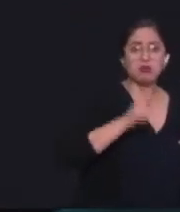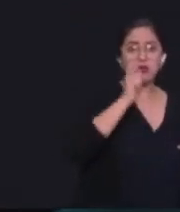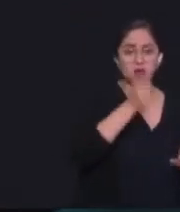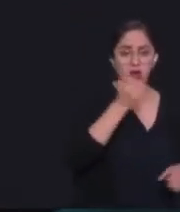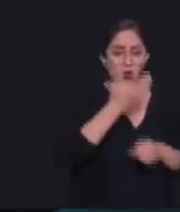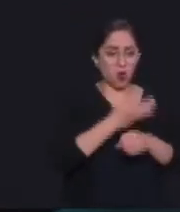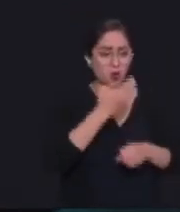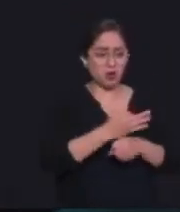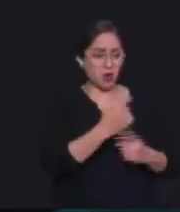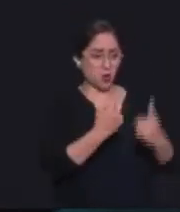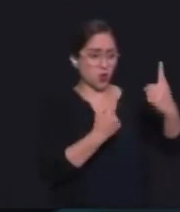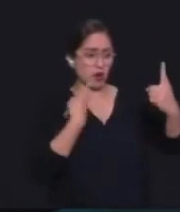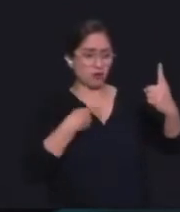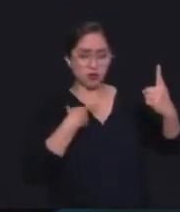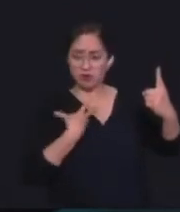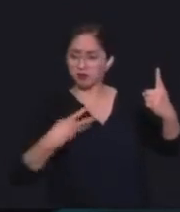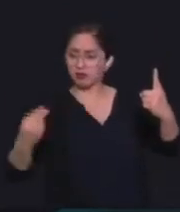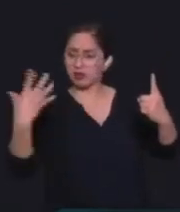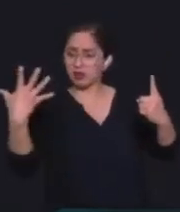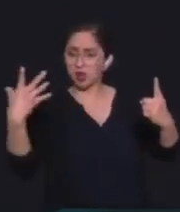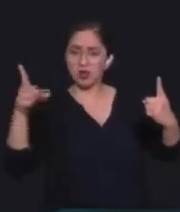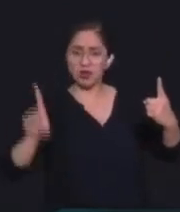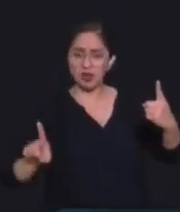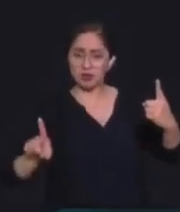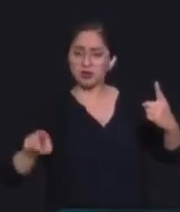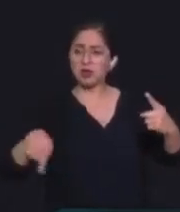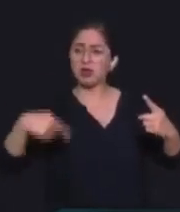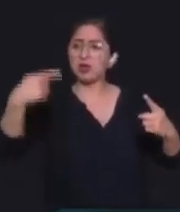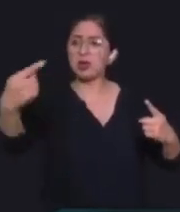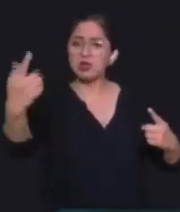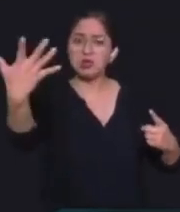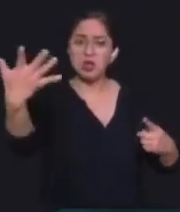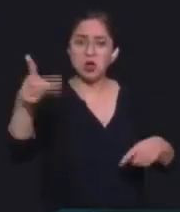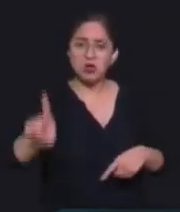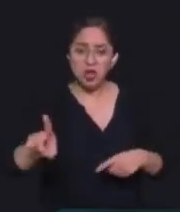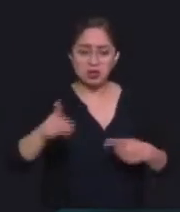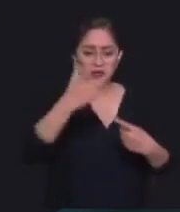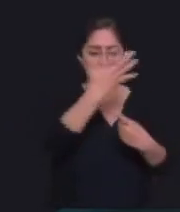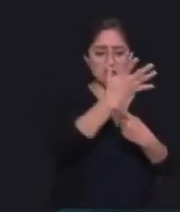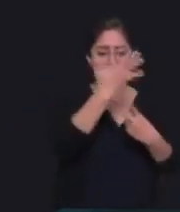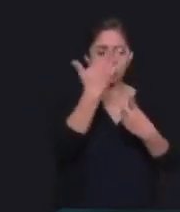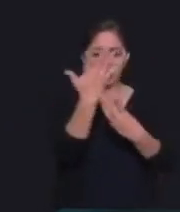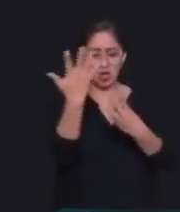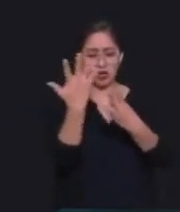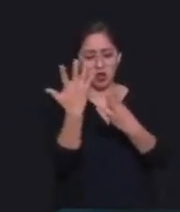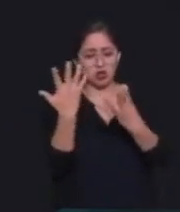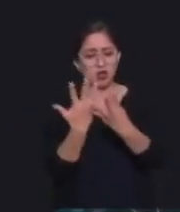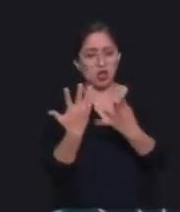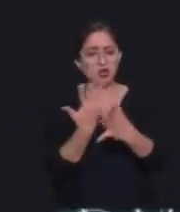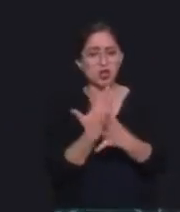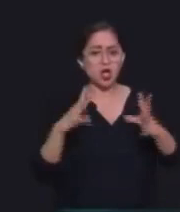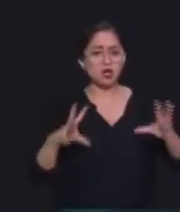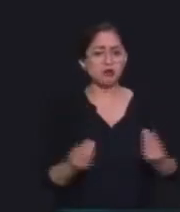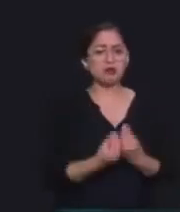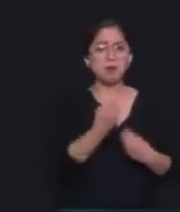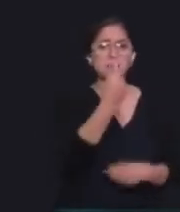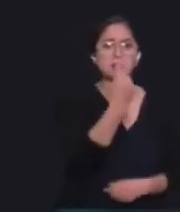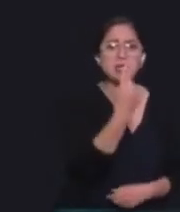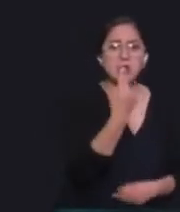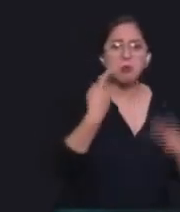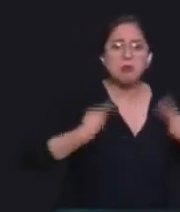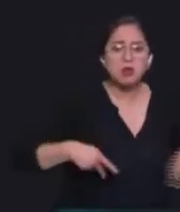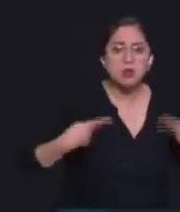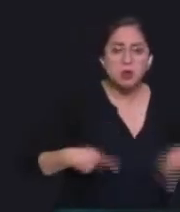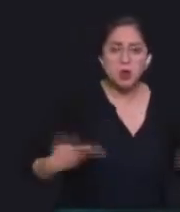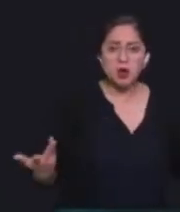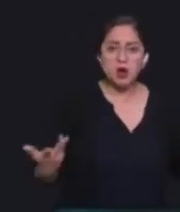5 en 5 días. Y en otros 5 días ya tenemos 25, porque estas 5 infectan cada una a 5. Entonces en 10 días ya tenemos